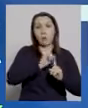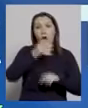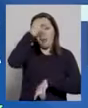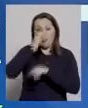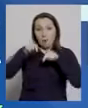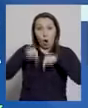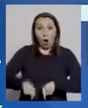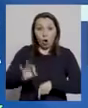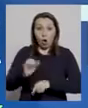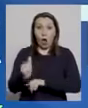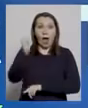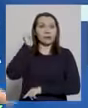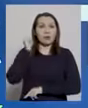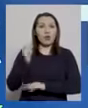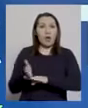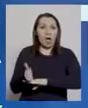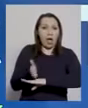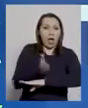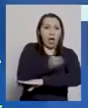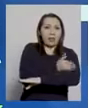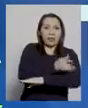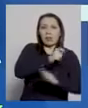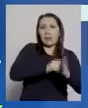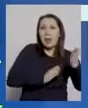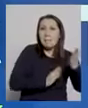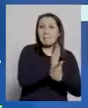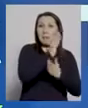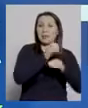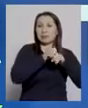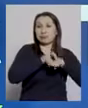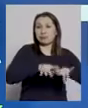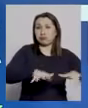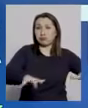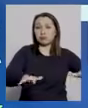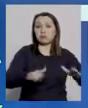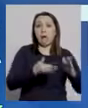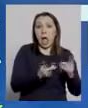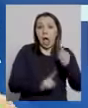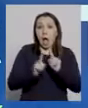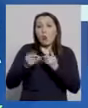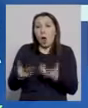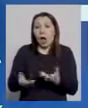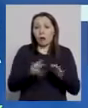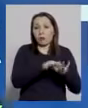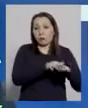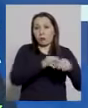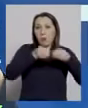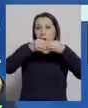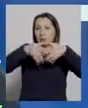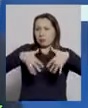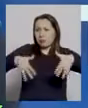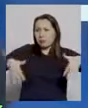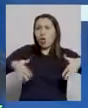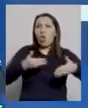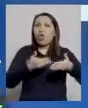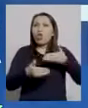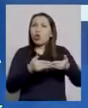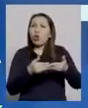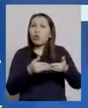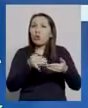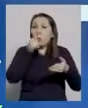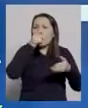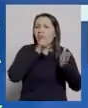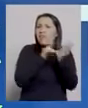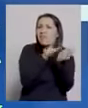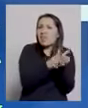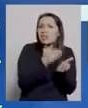enfermos de hoy ni de ayer. Por supuesto que hay algunos que están en el periodo actual, y ese desglose, para que ustedes sepan con detalle dónde se ubican en el